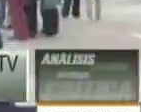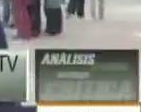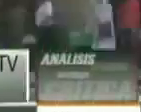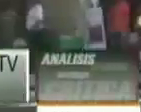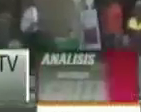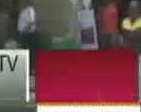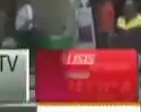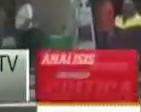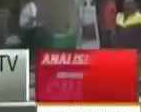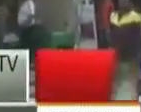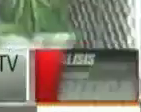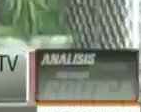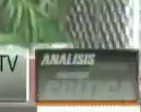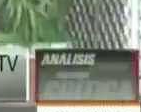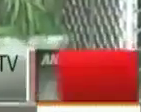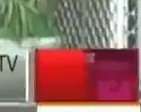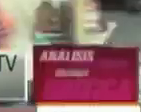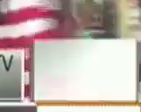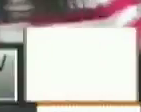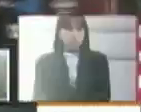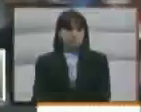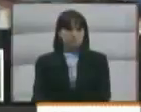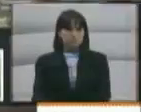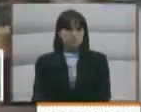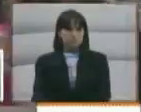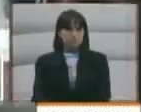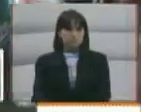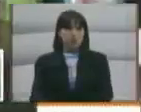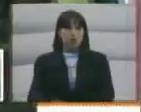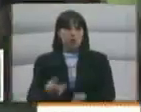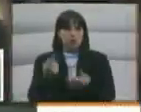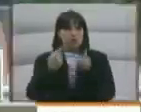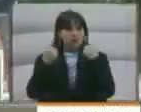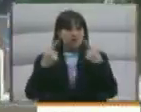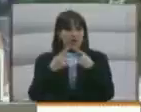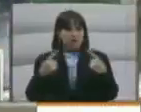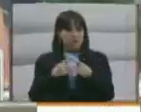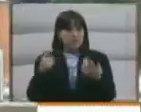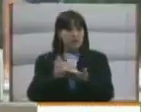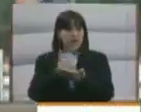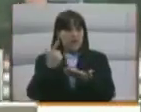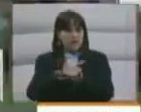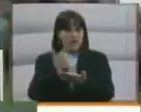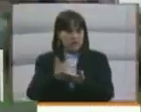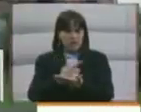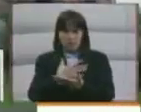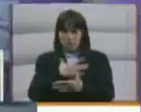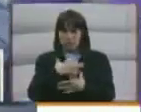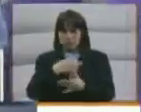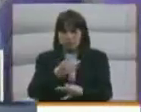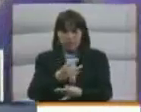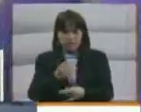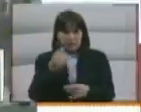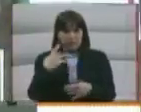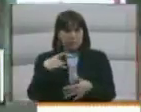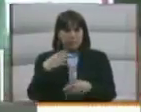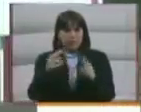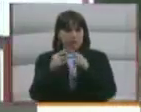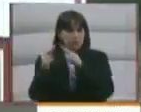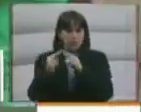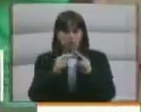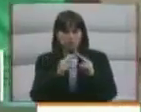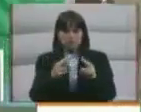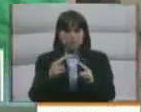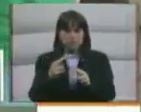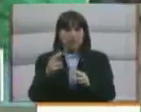Feria bastante variada, hay una gran cantidad de libros, indistintamente del área que desees conocer. ¿Puede uno divertirse en Venezuela aún